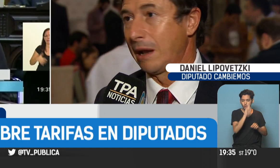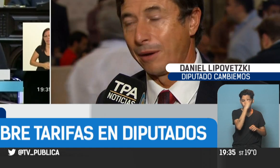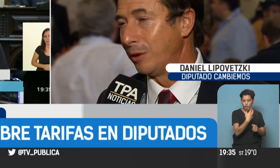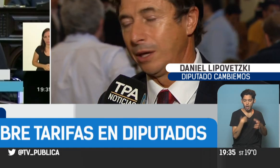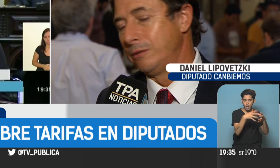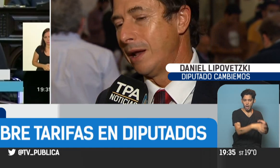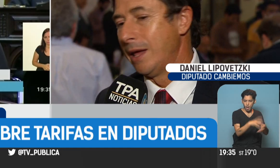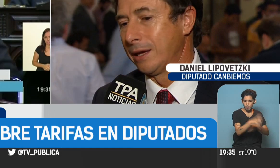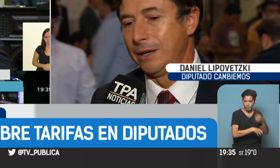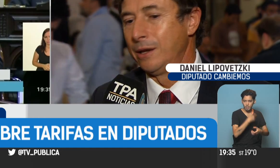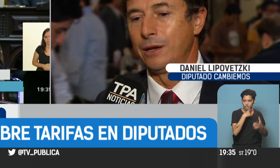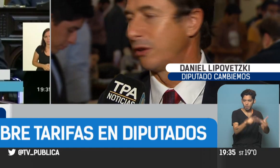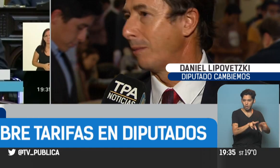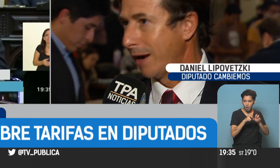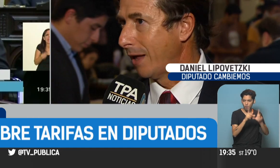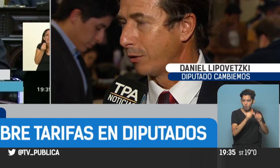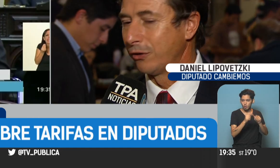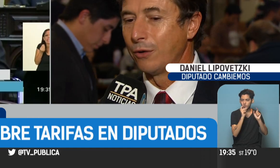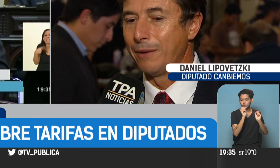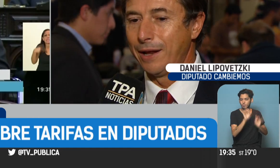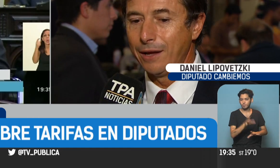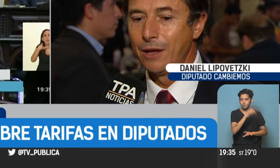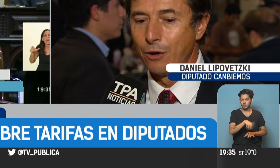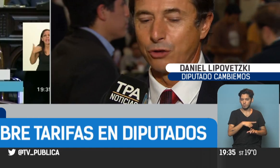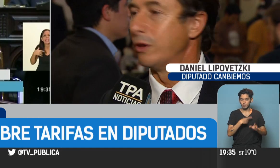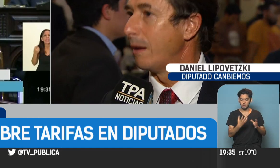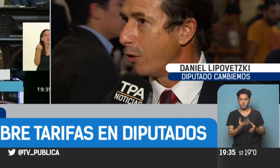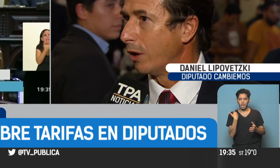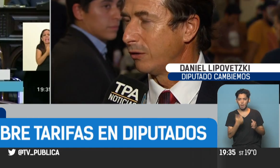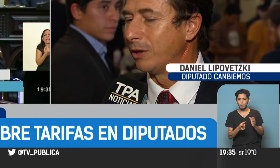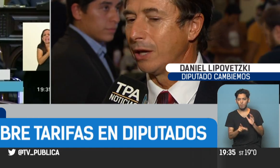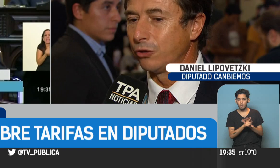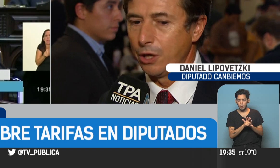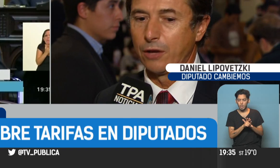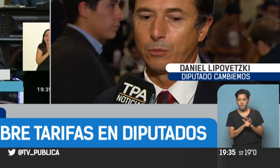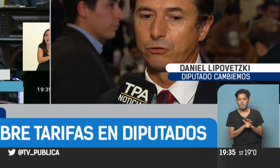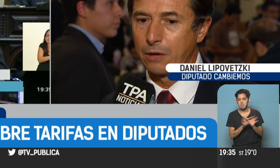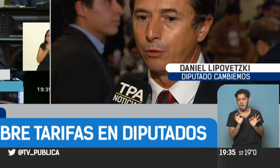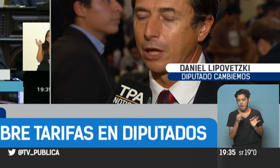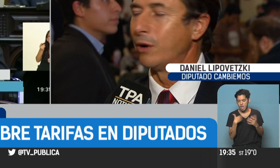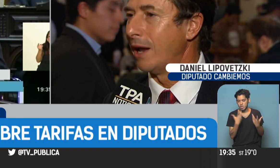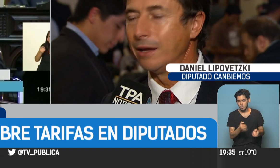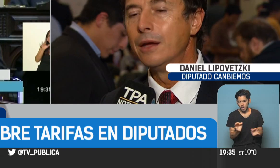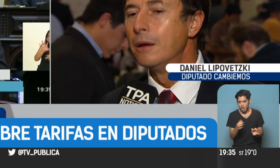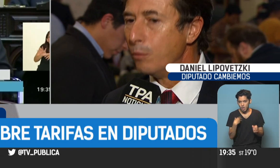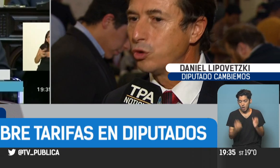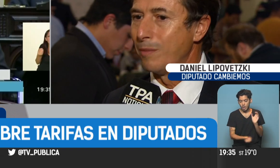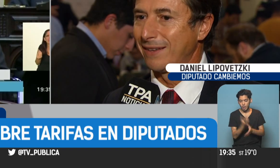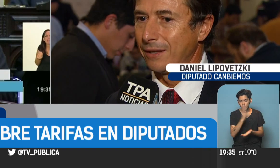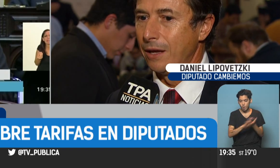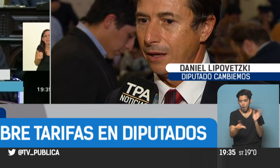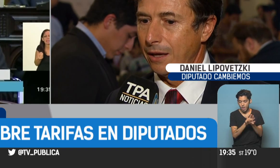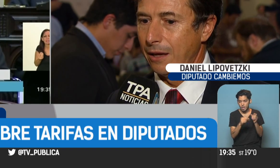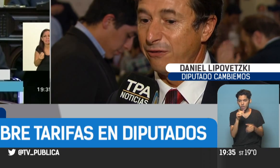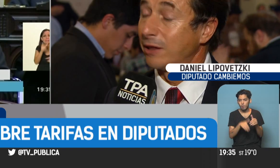anterior era realmente una ley que no servía para nada, por decirlo de alguna manera, o ayudaba poco en esa investigación, y ahora hemos votado una ley mucho